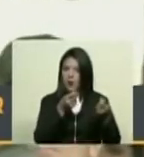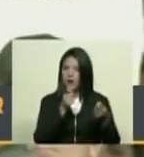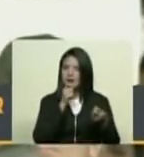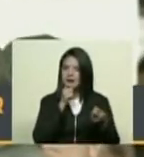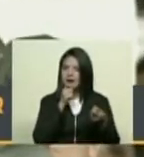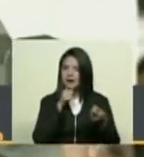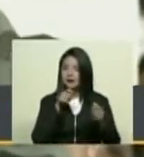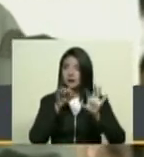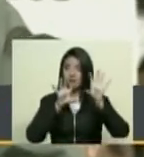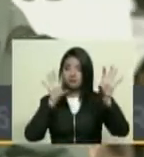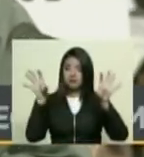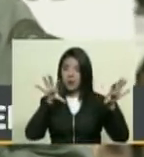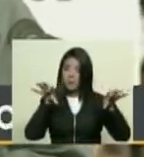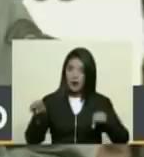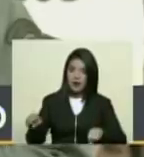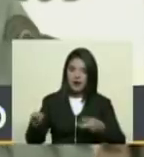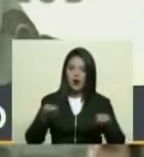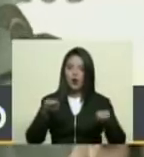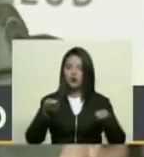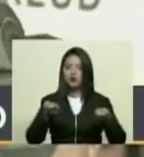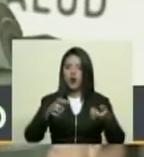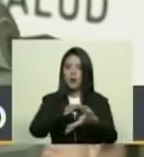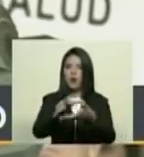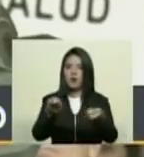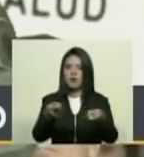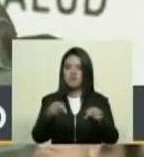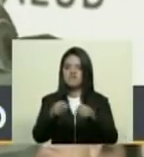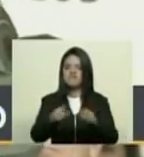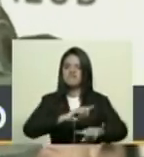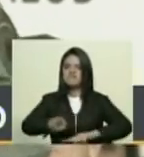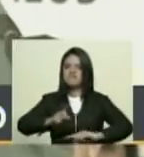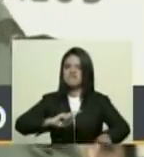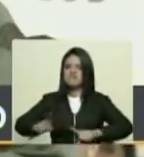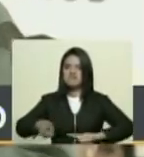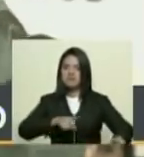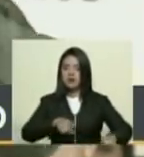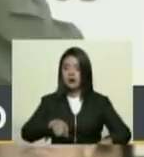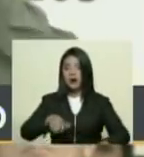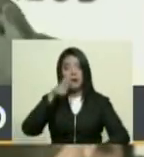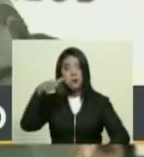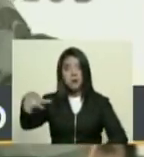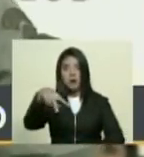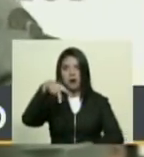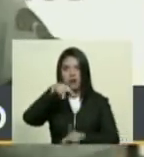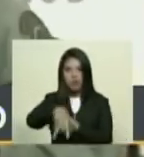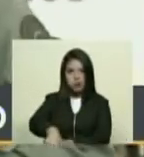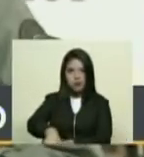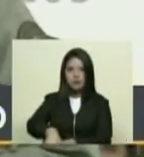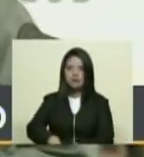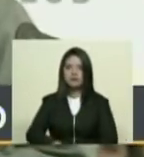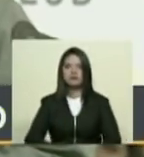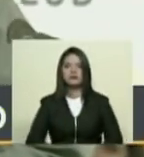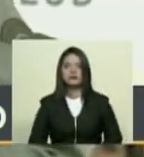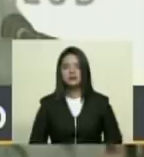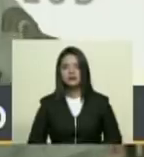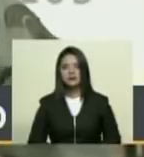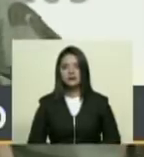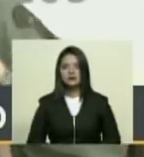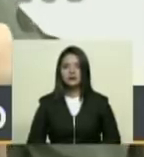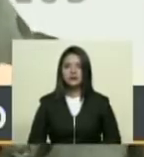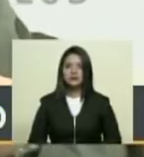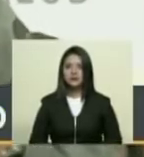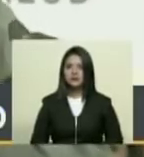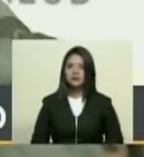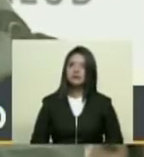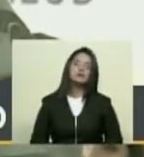desde centros imperiales para poner de rodillas, quebrar el espíritu nacional, el